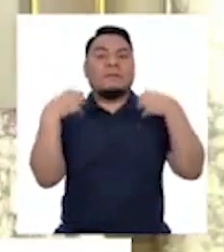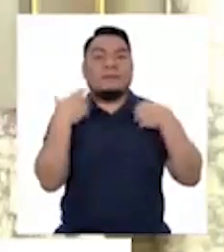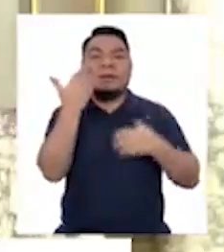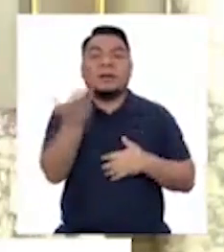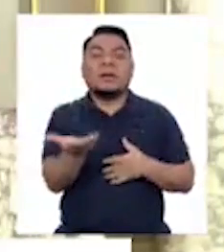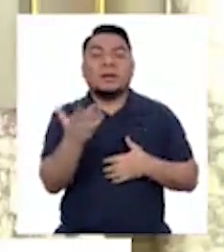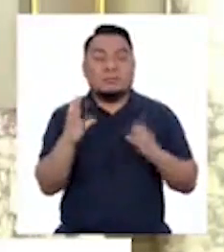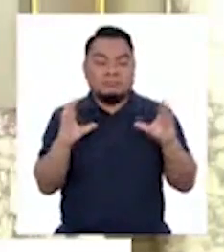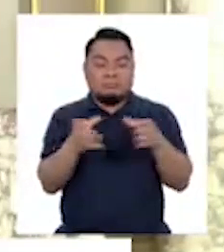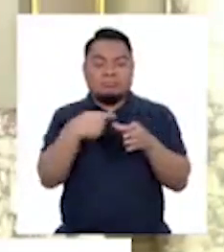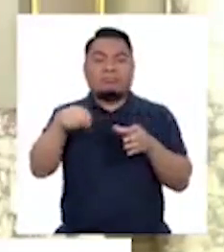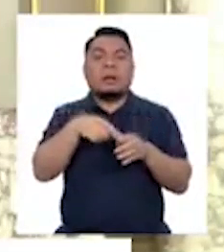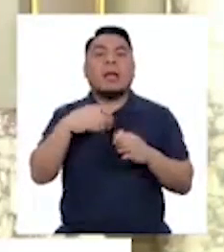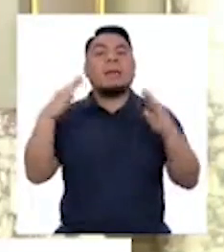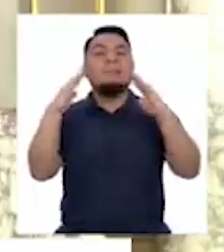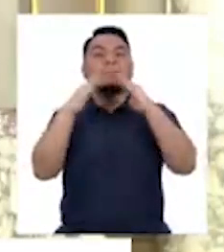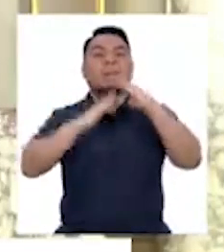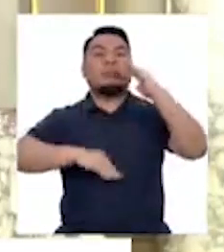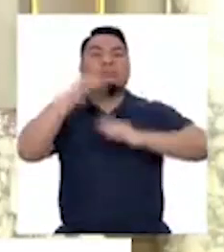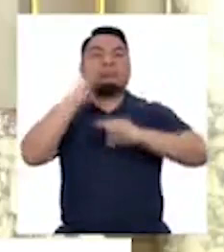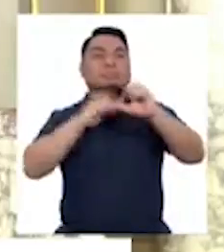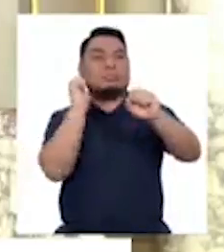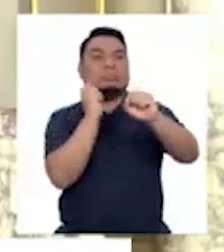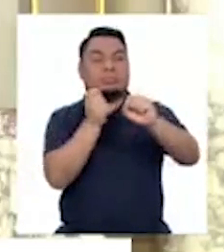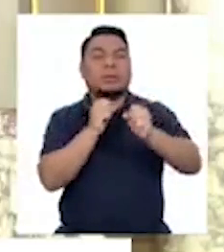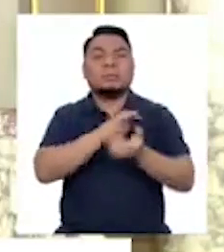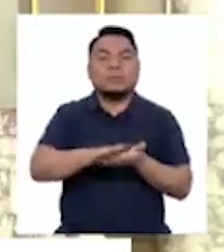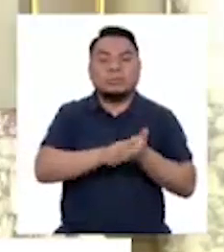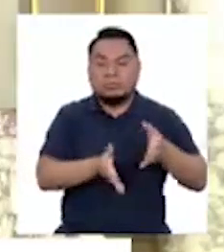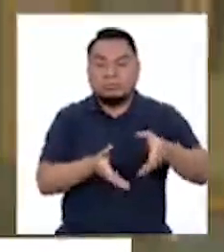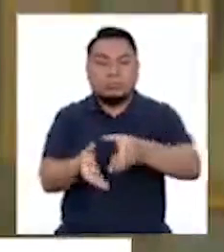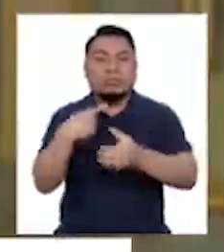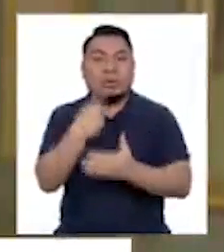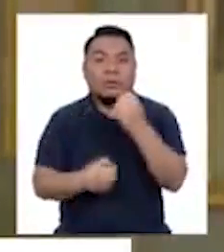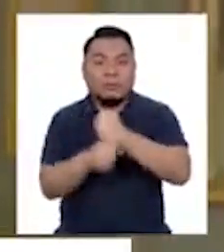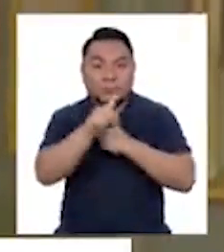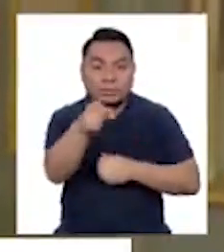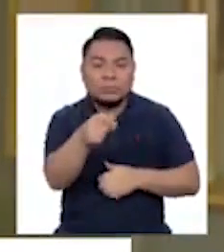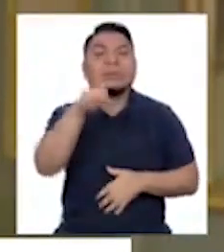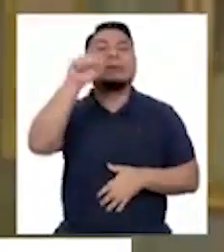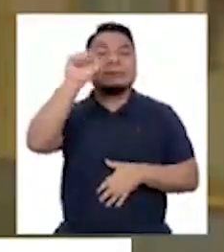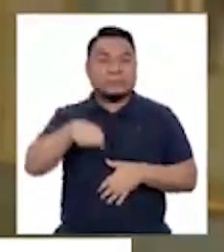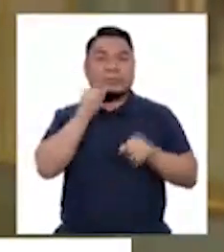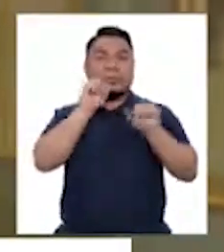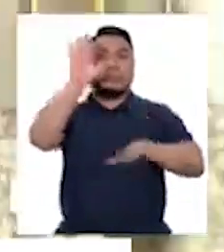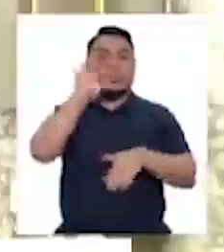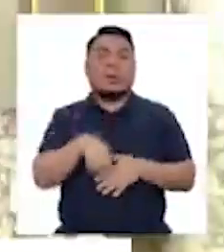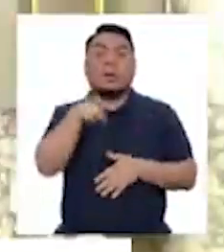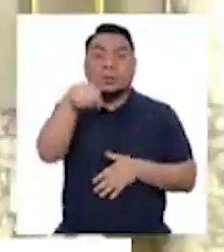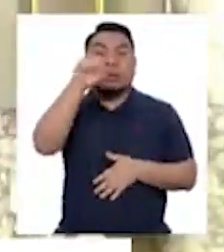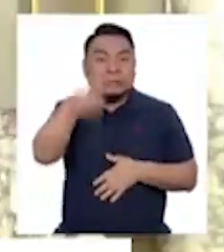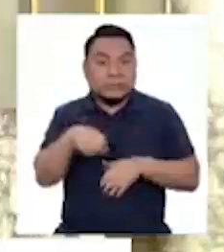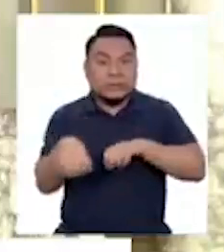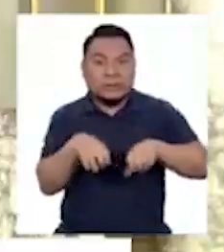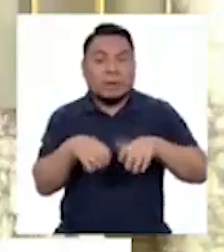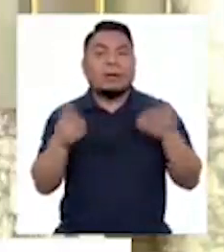de Vivienda, Construcción y Saneamiento, que os confío. Sí, juro. Si así lo